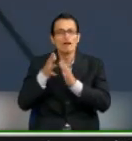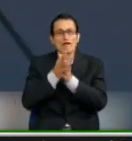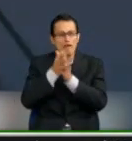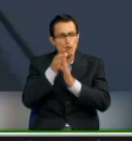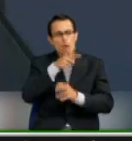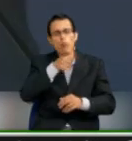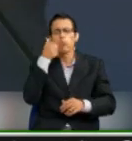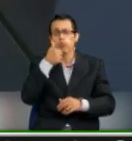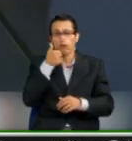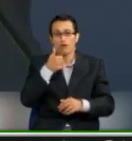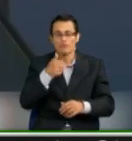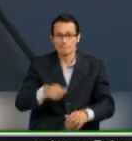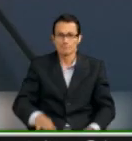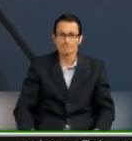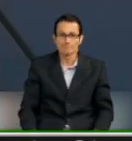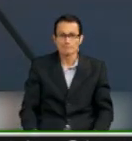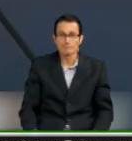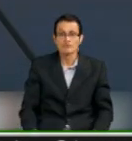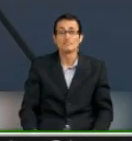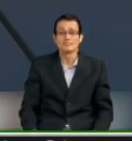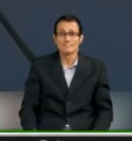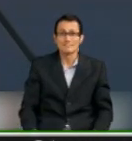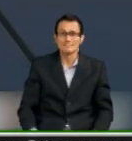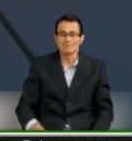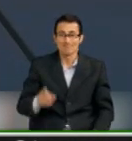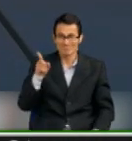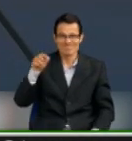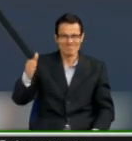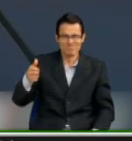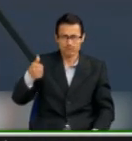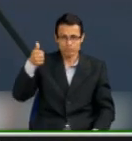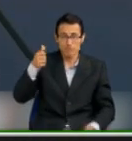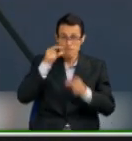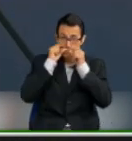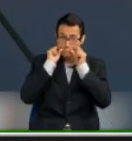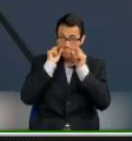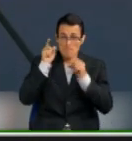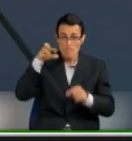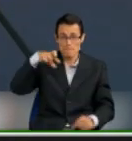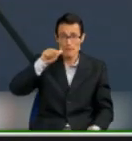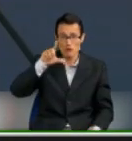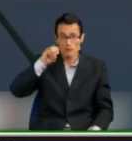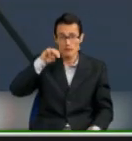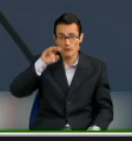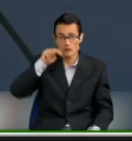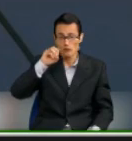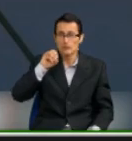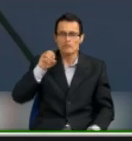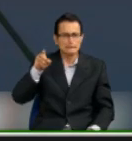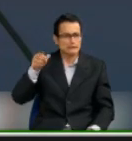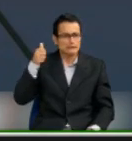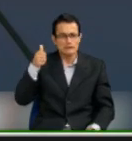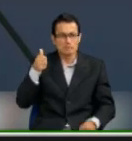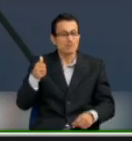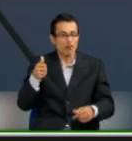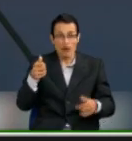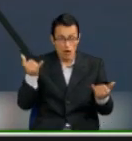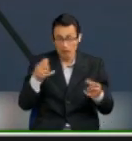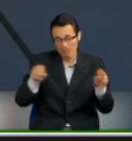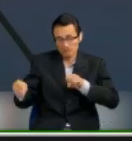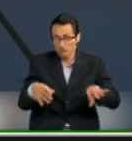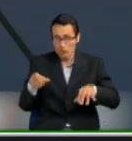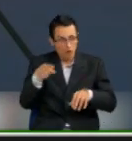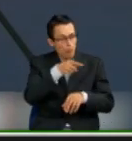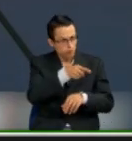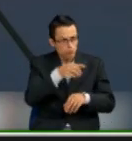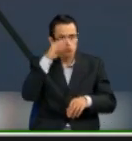Palomino entrega la policía más poderosa y eficiente de la historia de Colombia. Una policía lista para